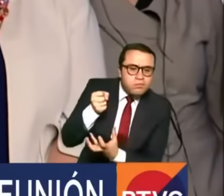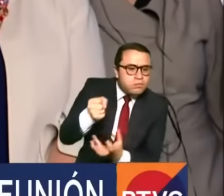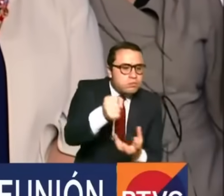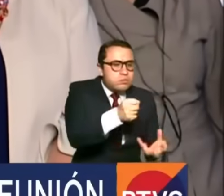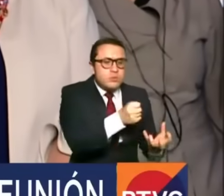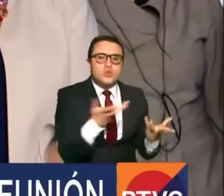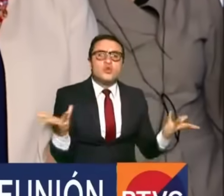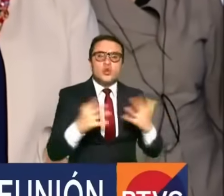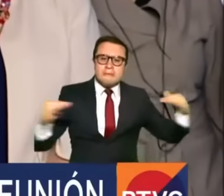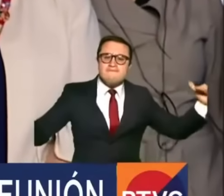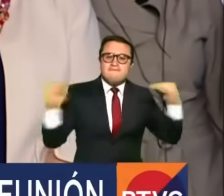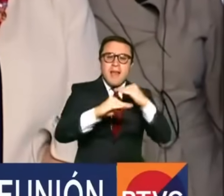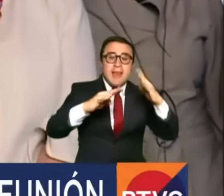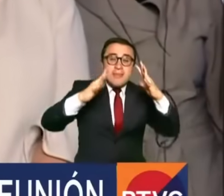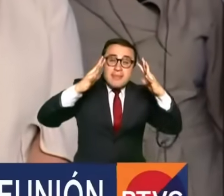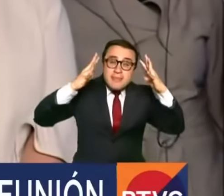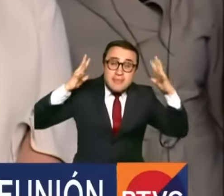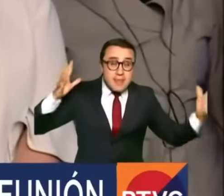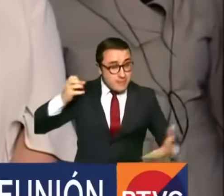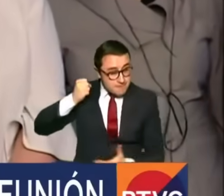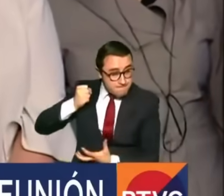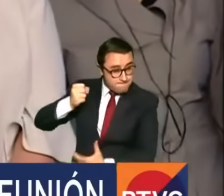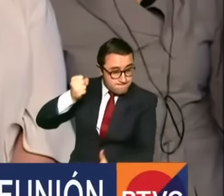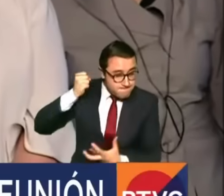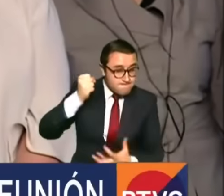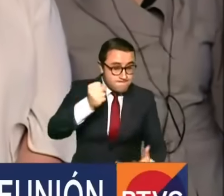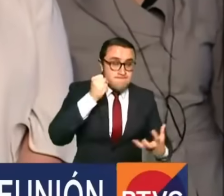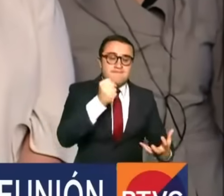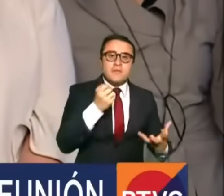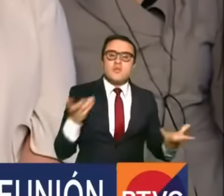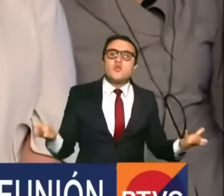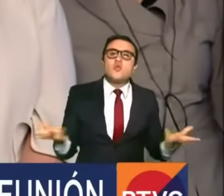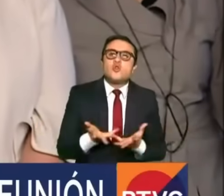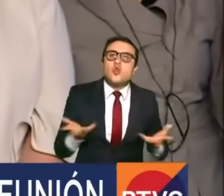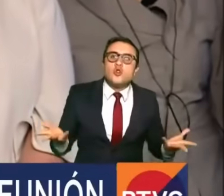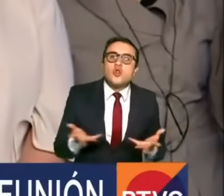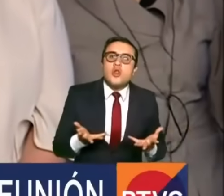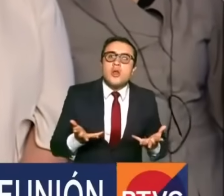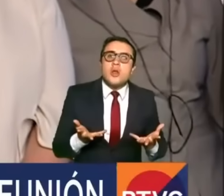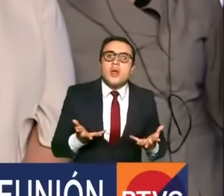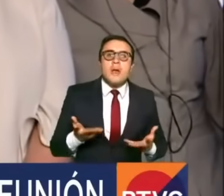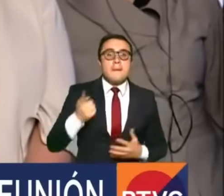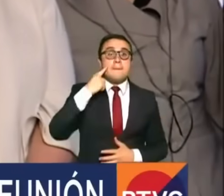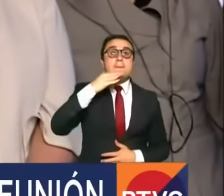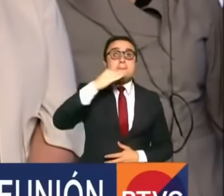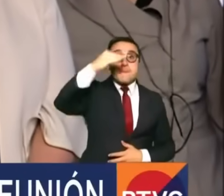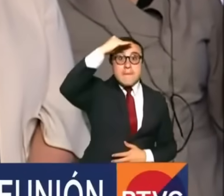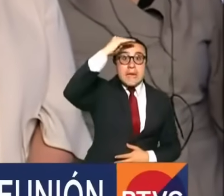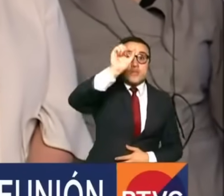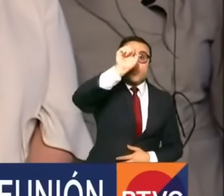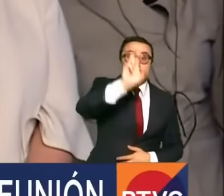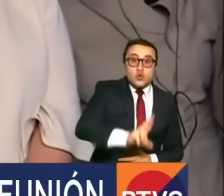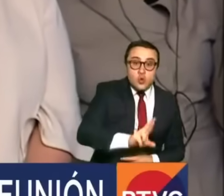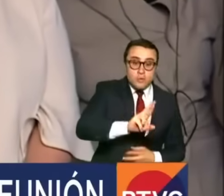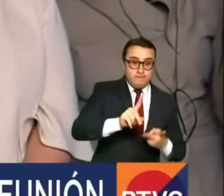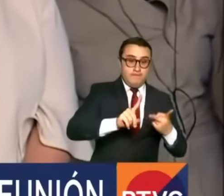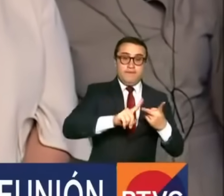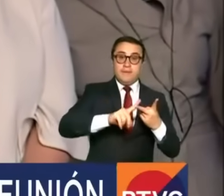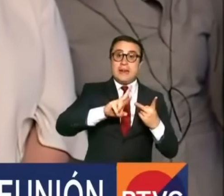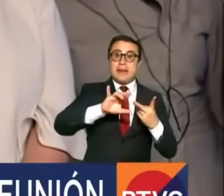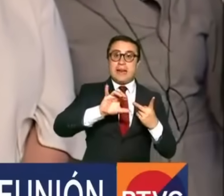en carreteras, que es la mayor inversión del país, se hizo en la zona sur de Medellín y Río